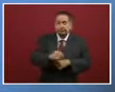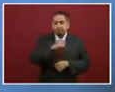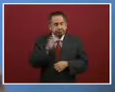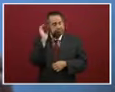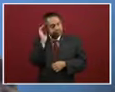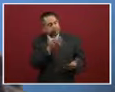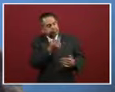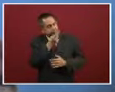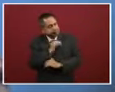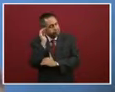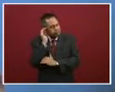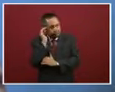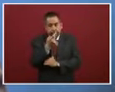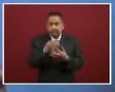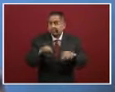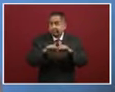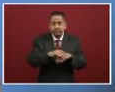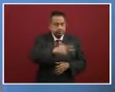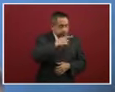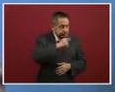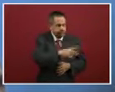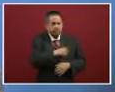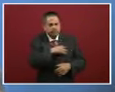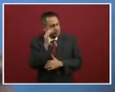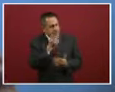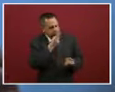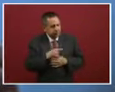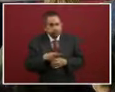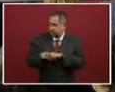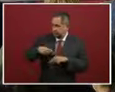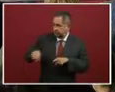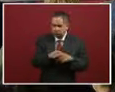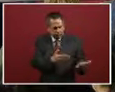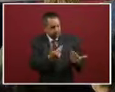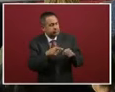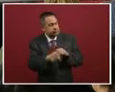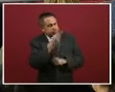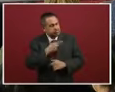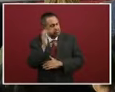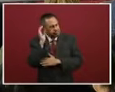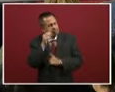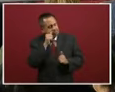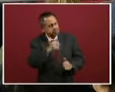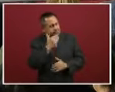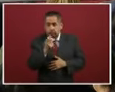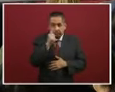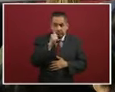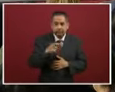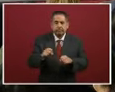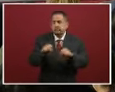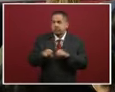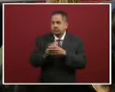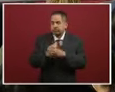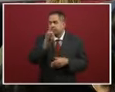primero, que los padres de familia escuchemos a los hijos, que los hermanos y las hermanas escuchemos a nuestros hermanos, que los compañeros de los salones de